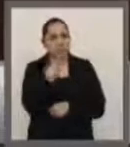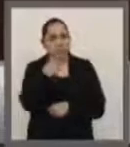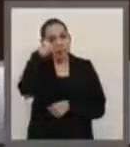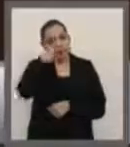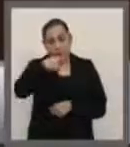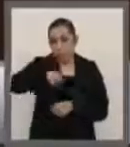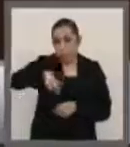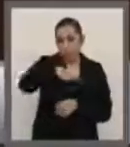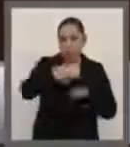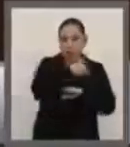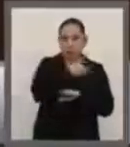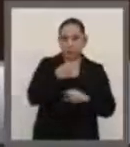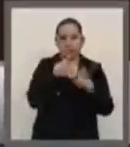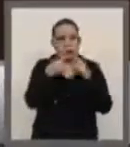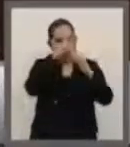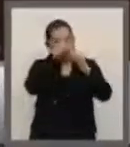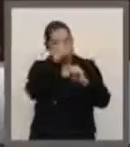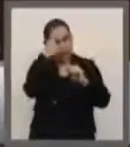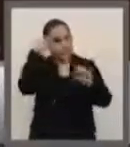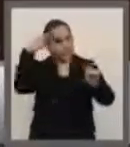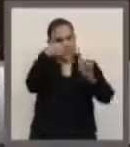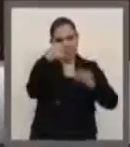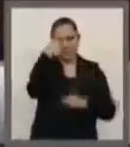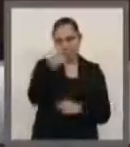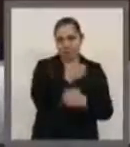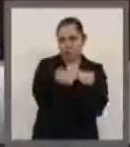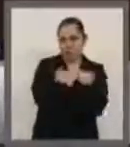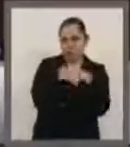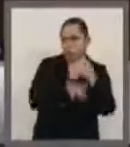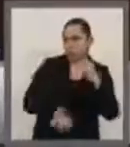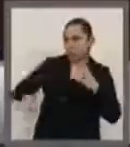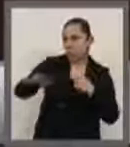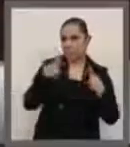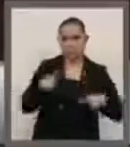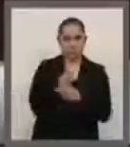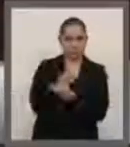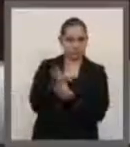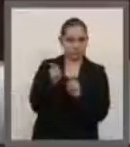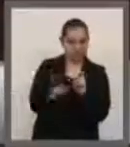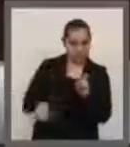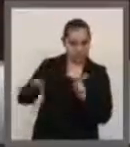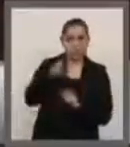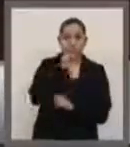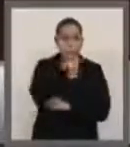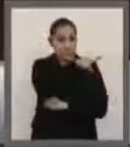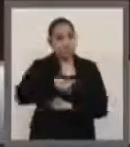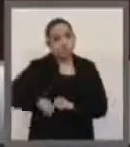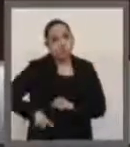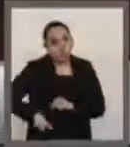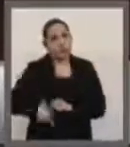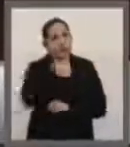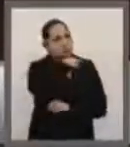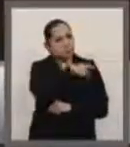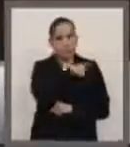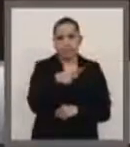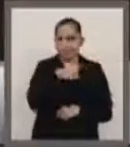metas fijadas para la educación pública y, por otro lado, a que el Estado sea garante y responsable